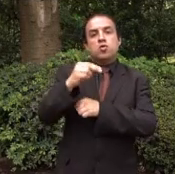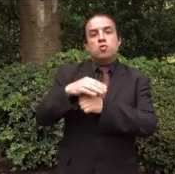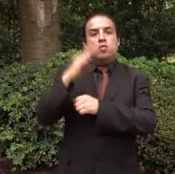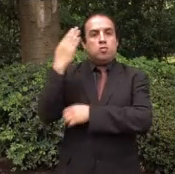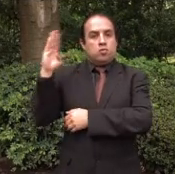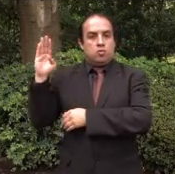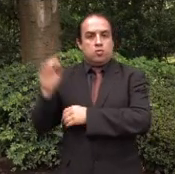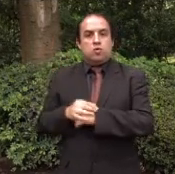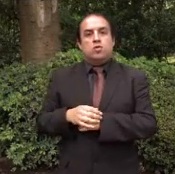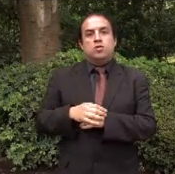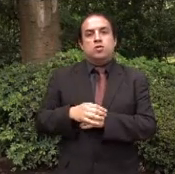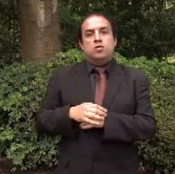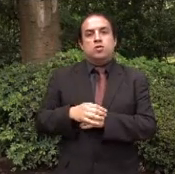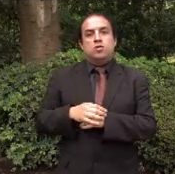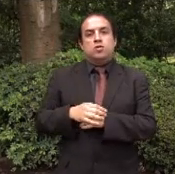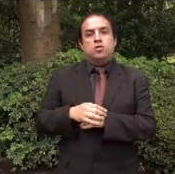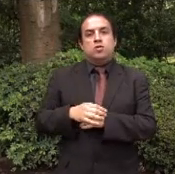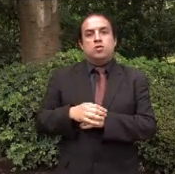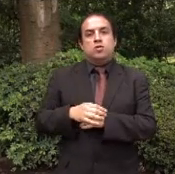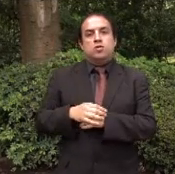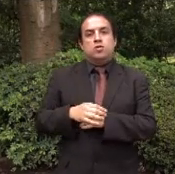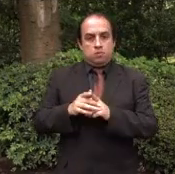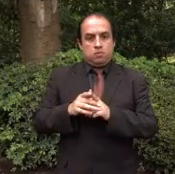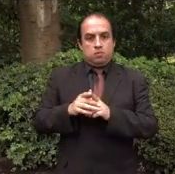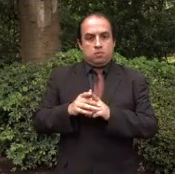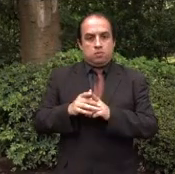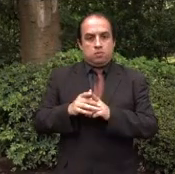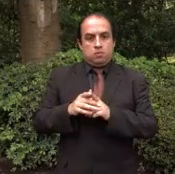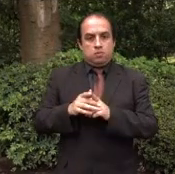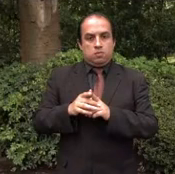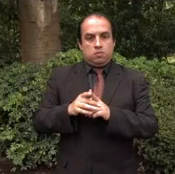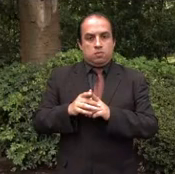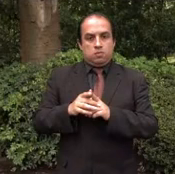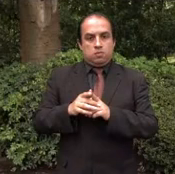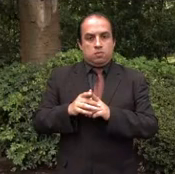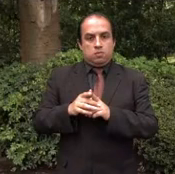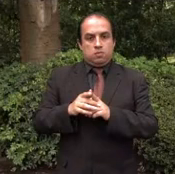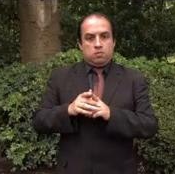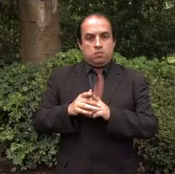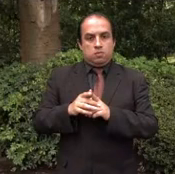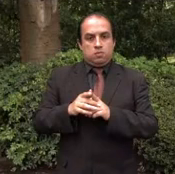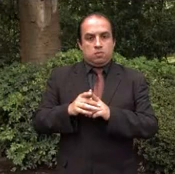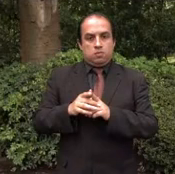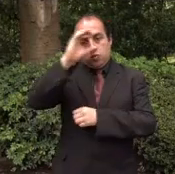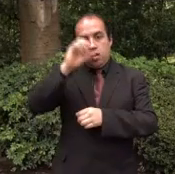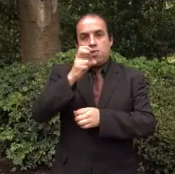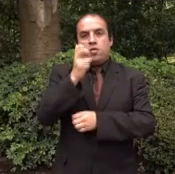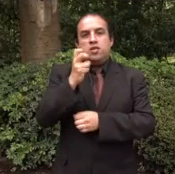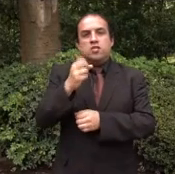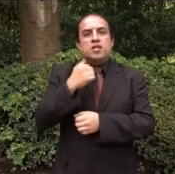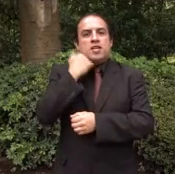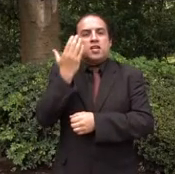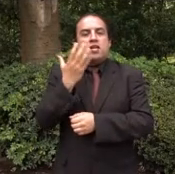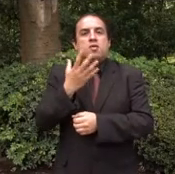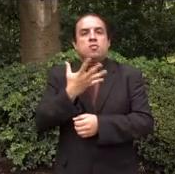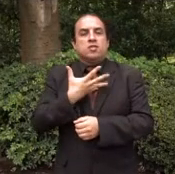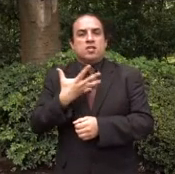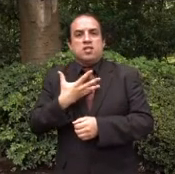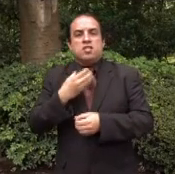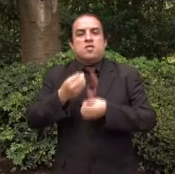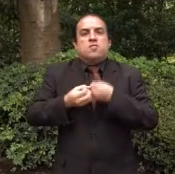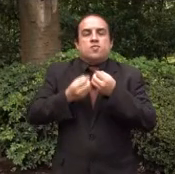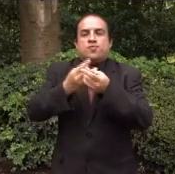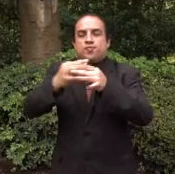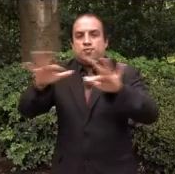Naturaleza y Cultura, porque es la esencia de lo que queremos rescatar, promover y fundamentar como